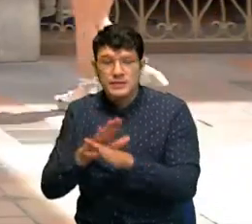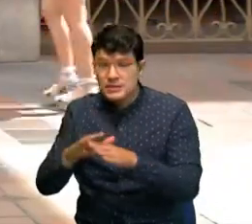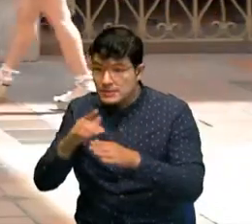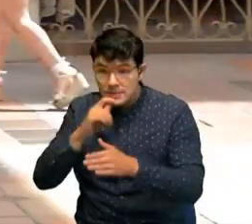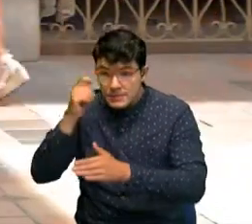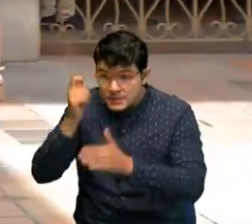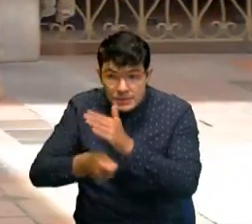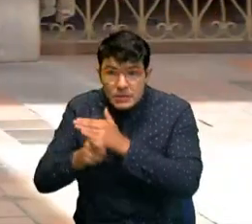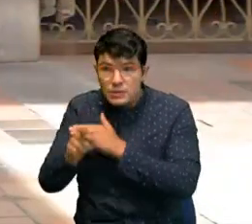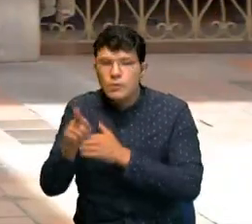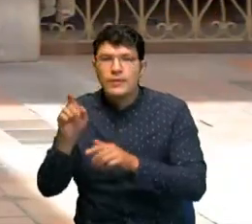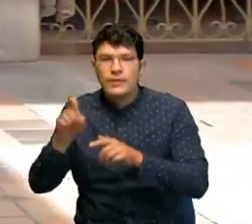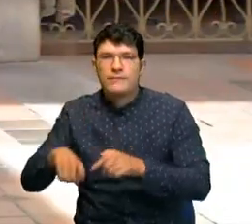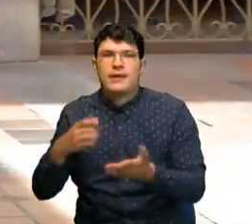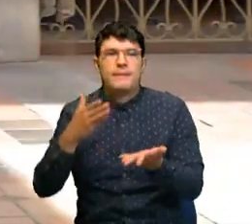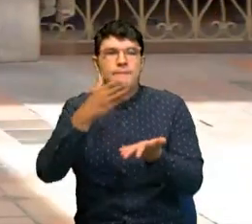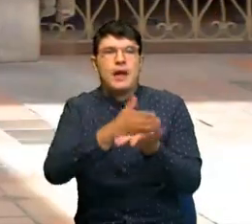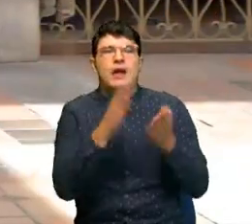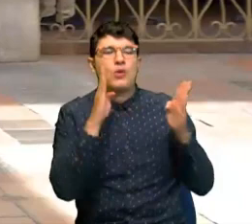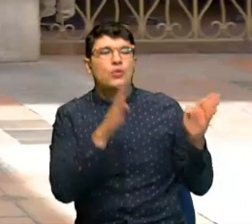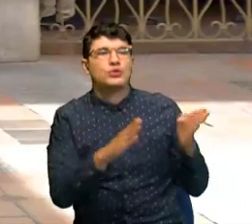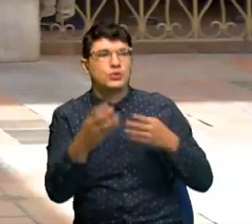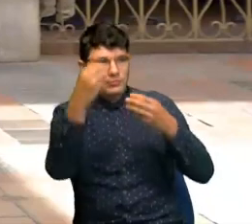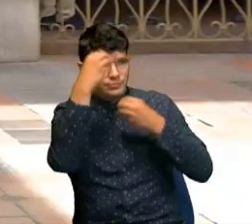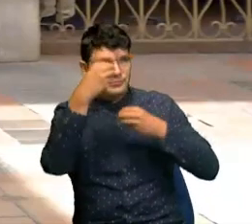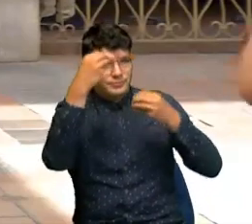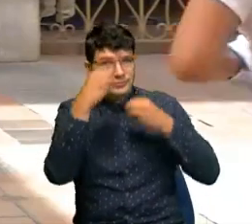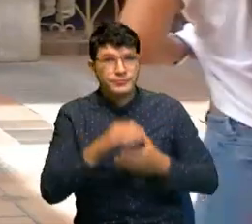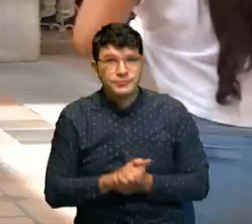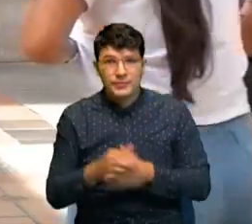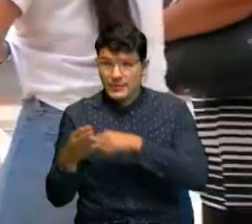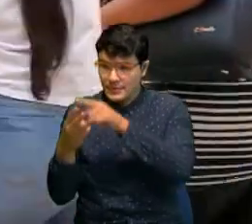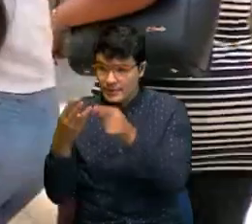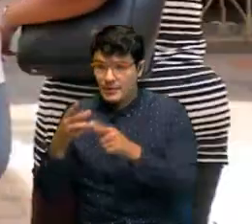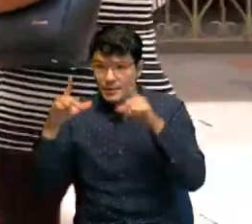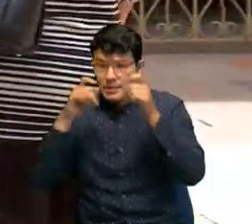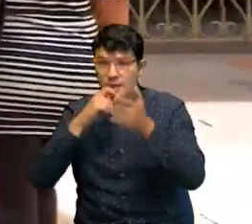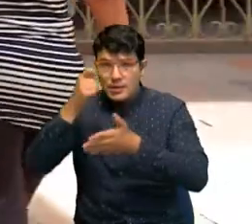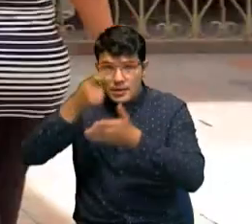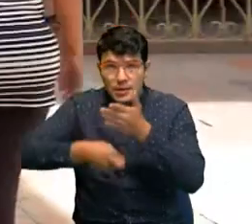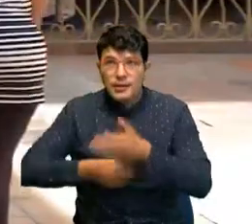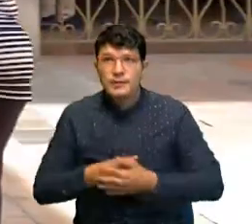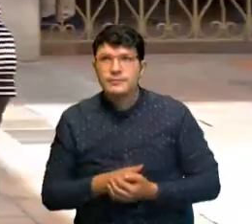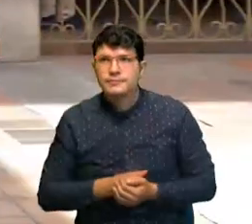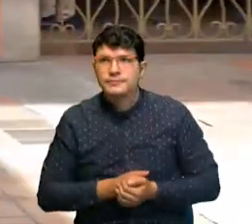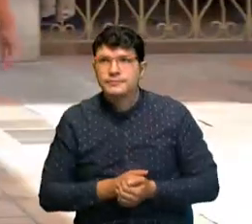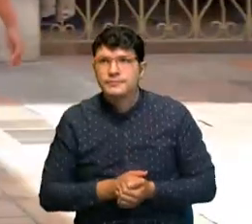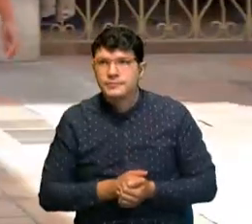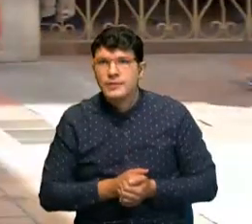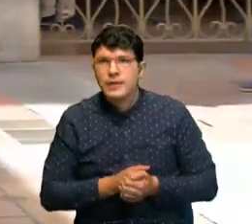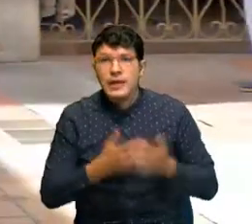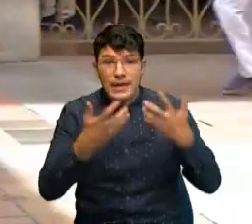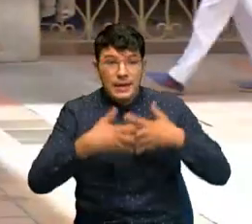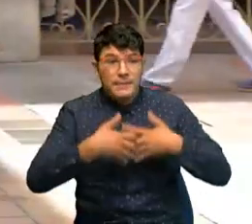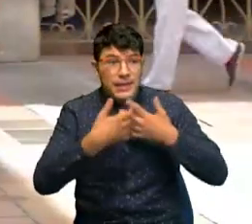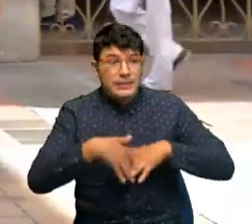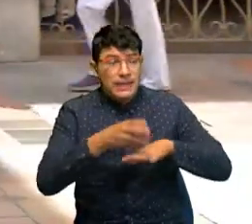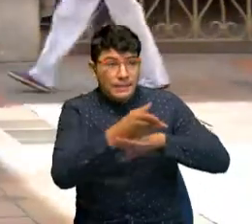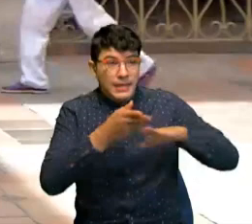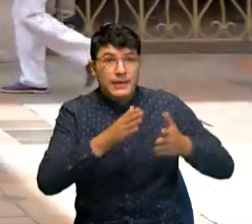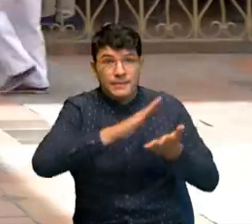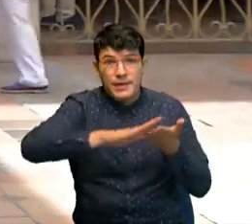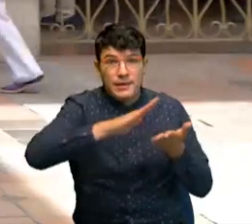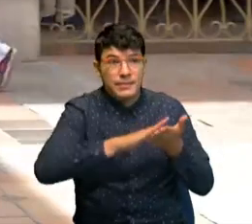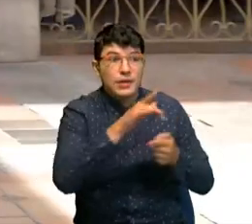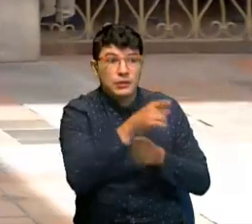conectividad lista y puesta a punto, solicitamos a la alcaldía la autorización y es ella quien nos autoriza el inicio de la etapa pedagógica. Sin la autorización de la alcaldía nosotros no podemos arrancar a